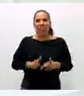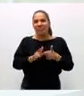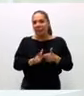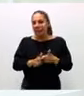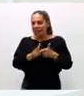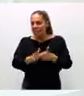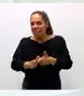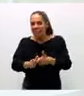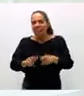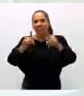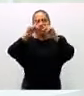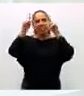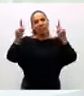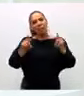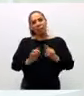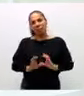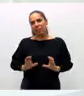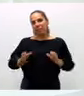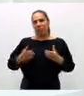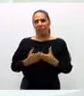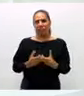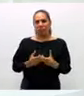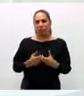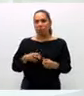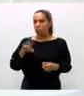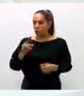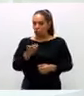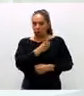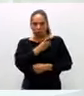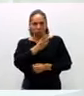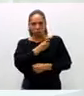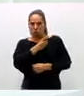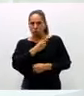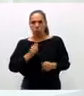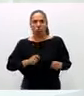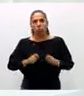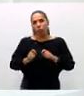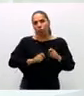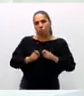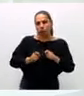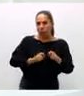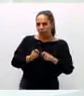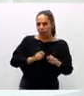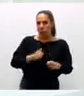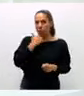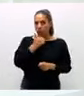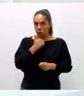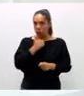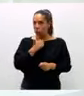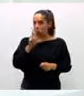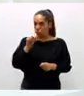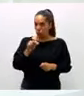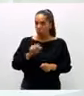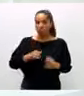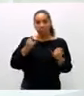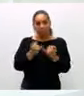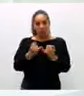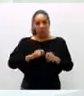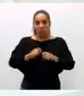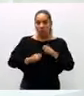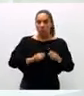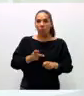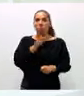nuestra comunidad. No solamente es trabajar con los alumnos, también con los padres de familia y con la comunidad. Continuando con